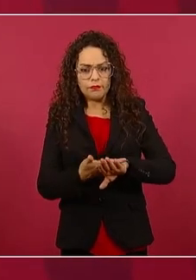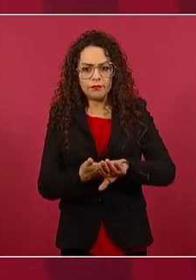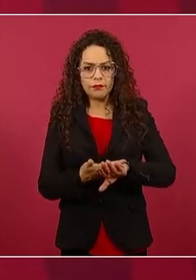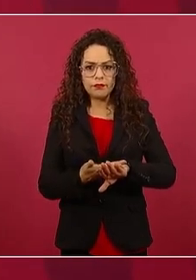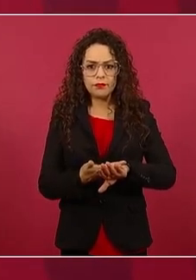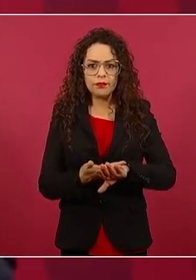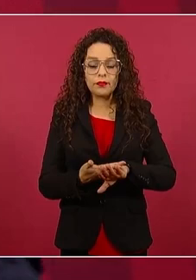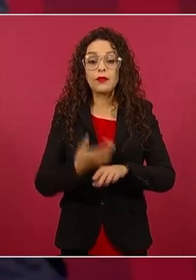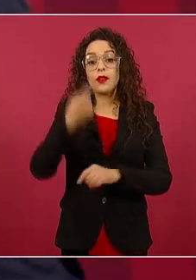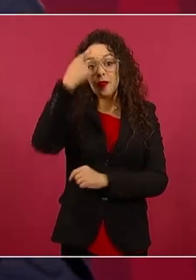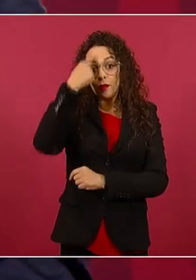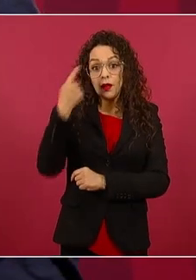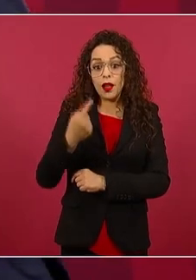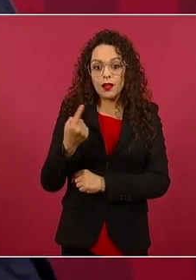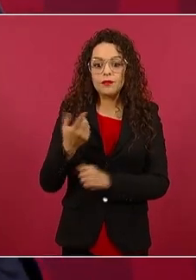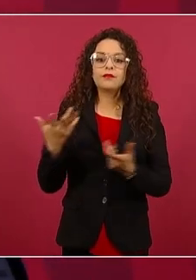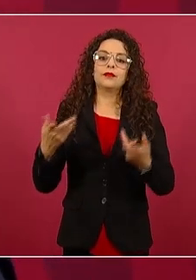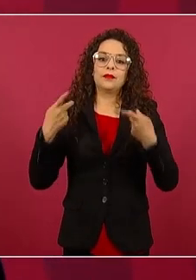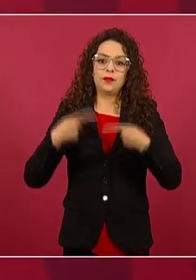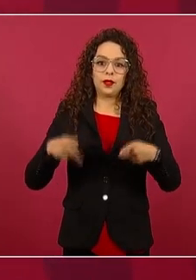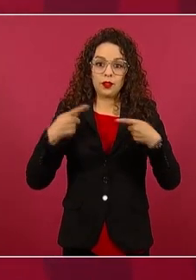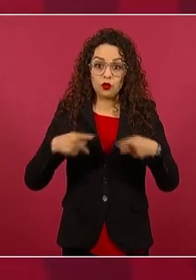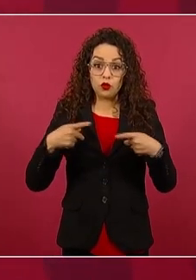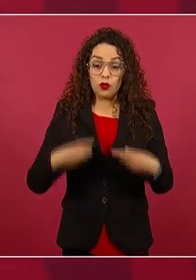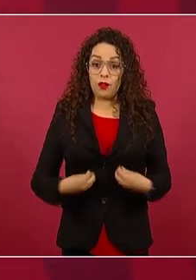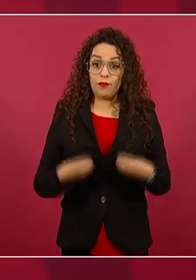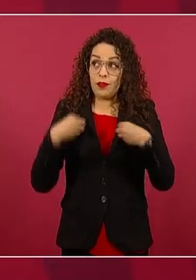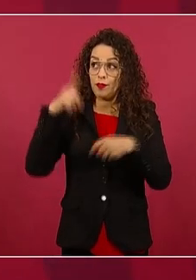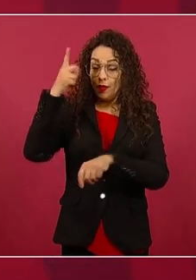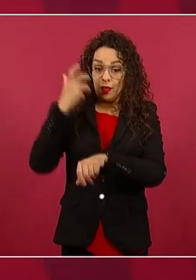paisanos nos ayuden,